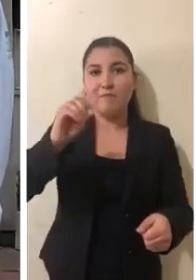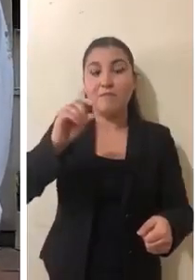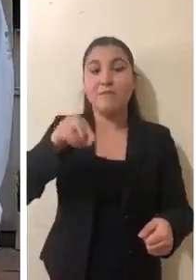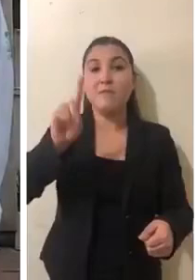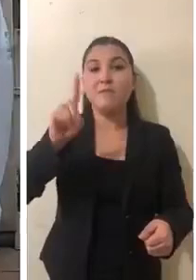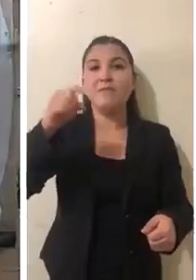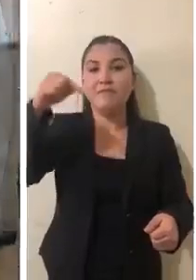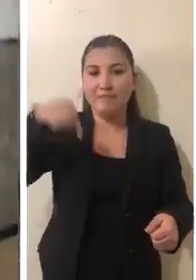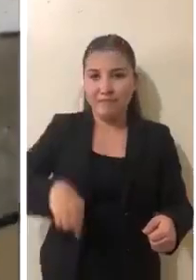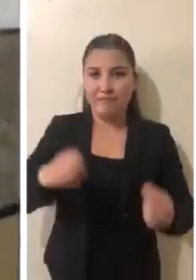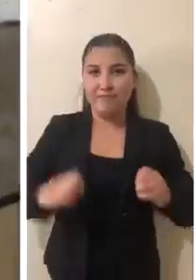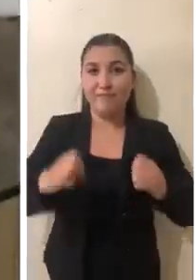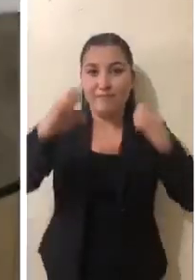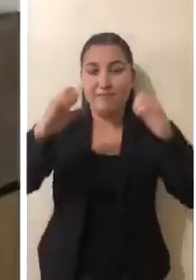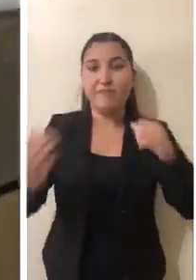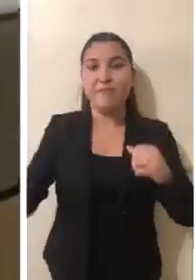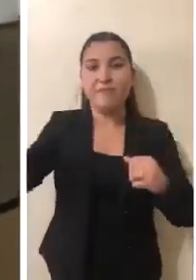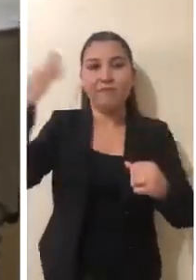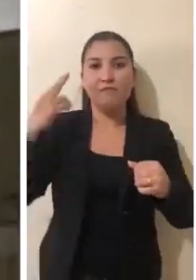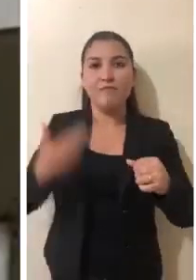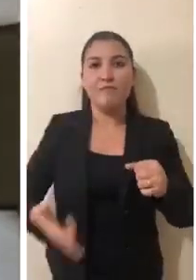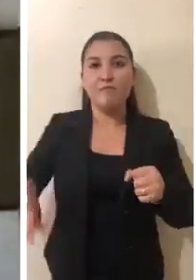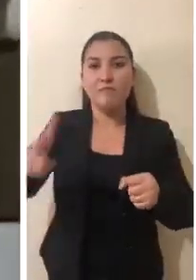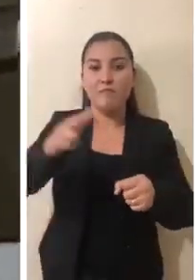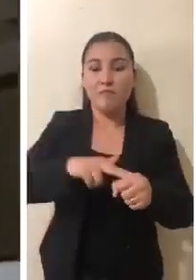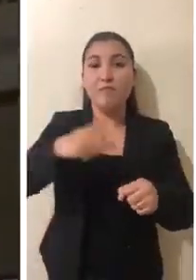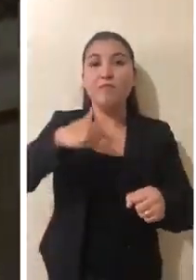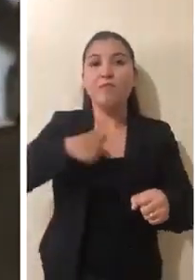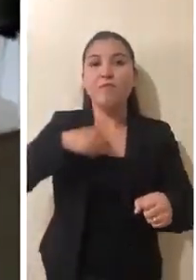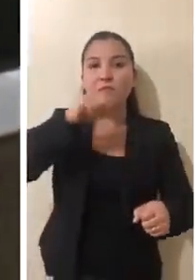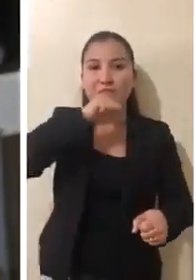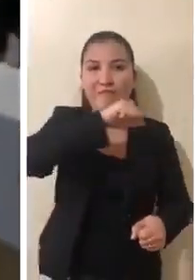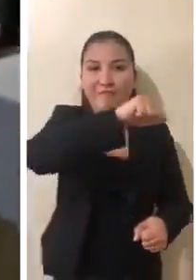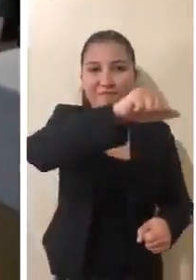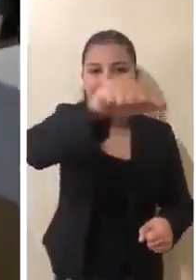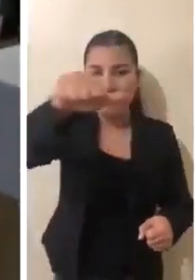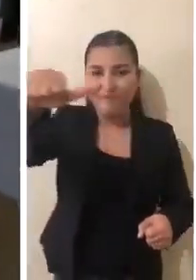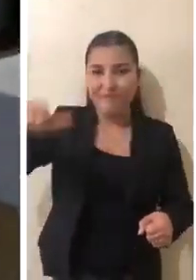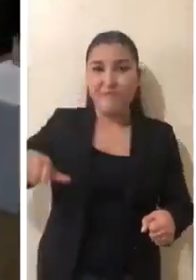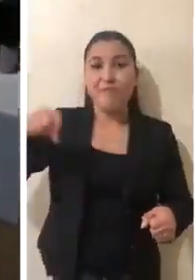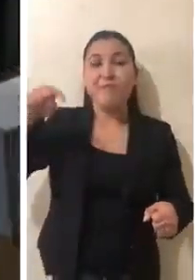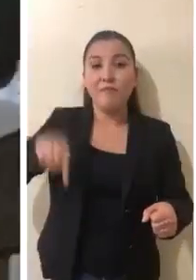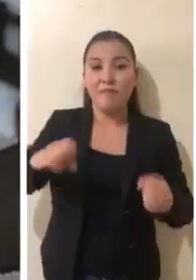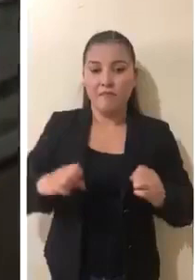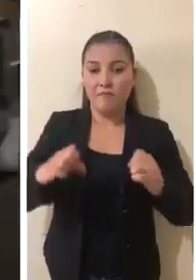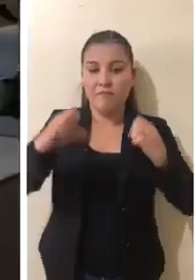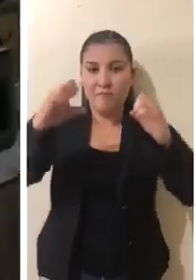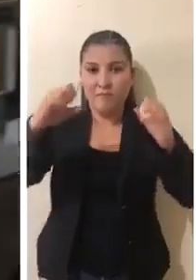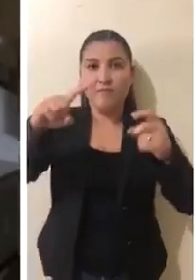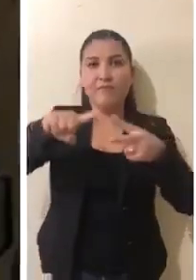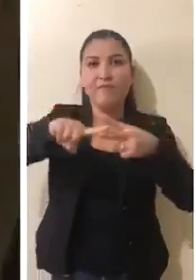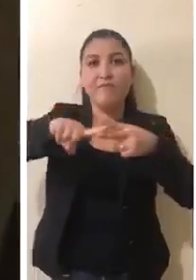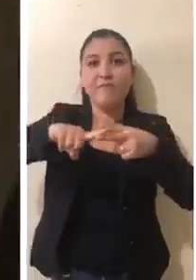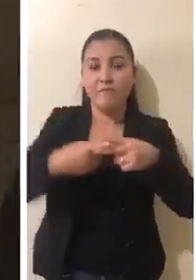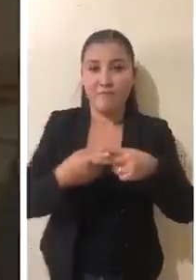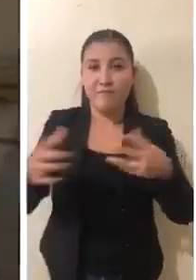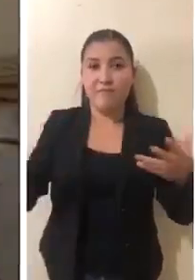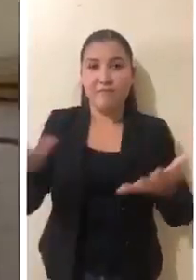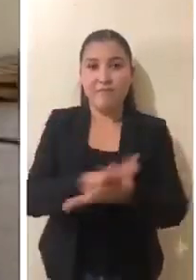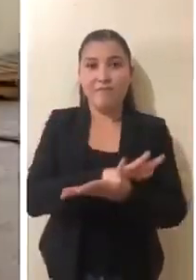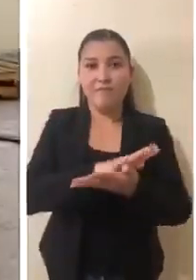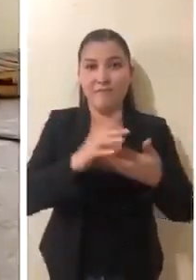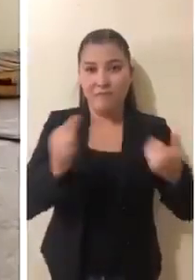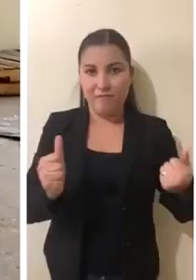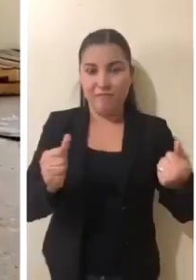fue hospital y yo vengo a anunciar que vamos a iniciar la demolición